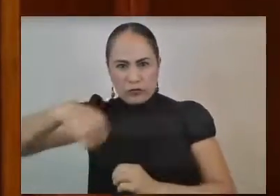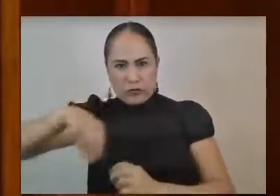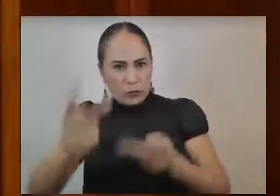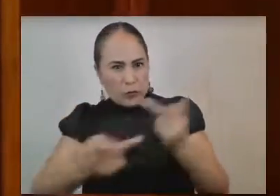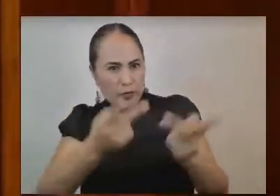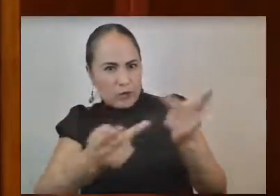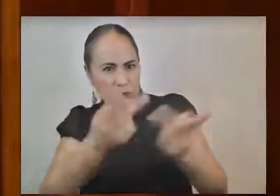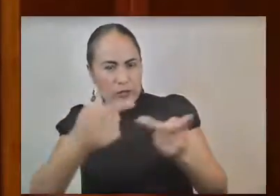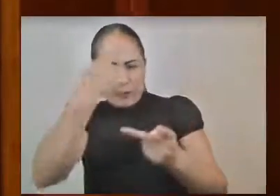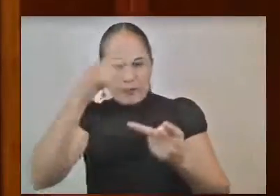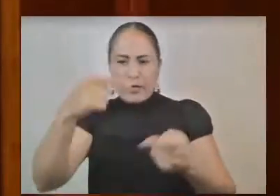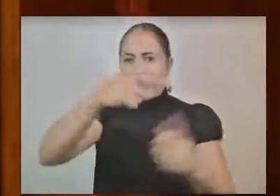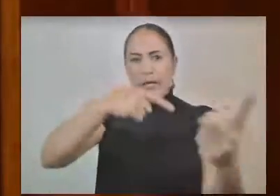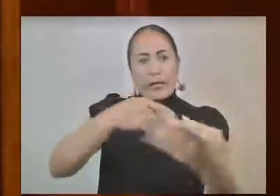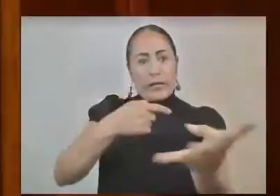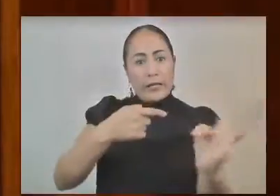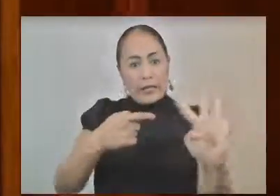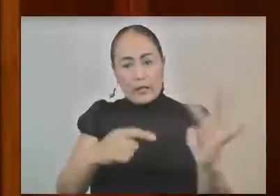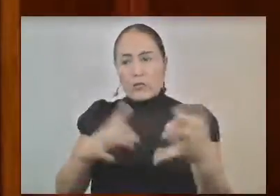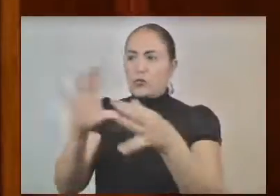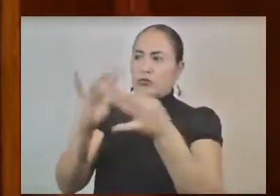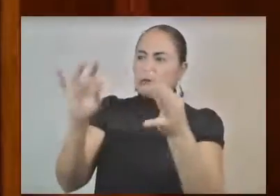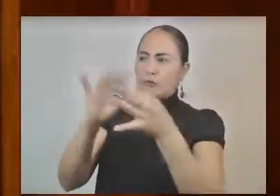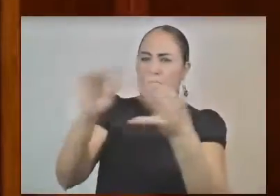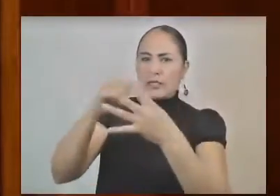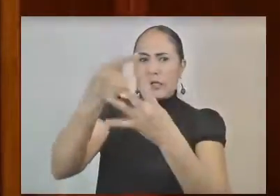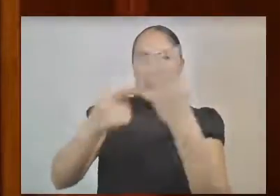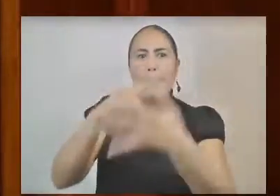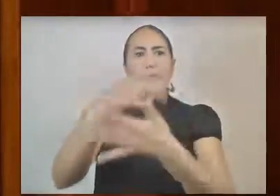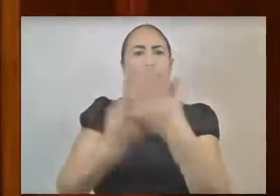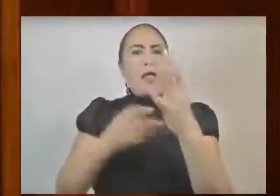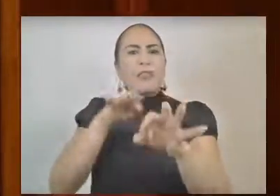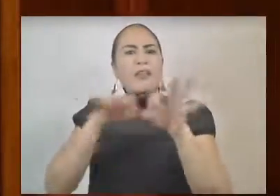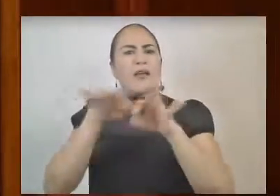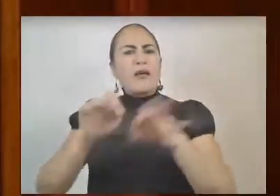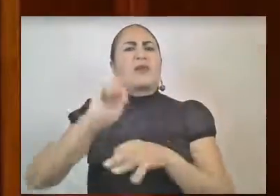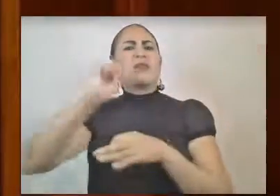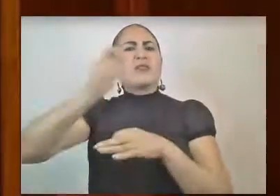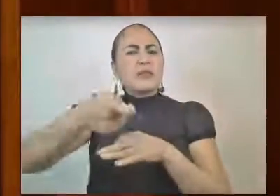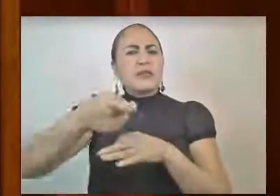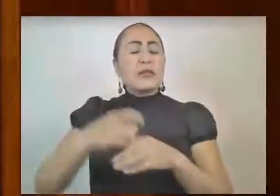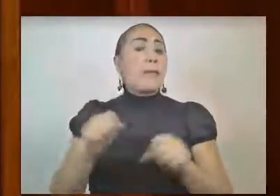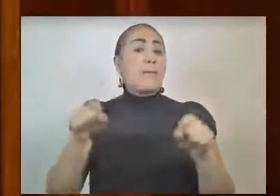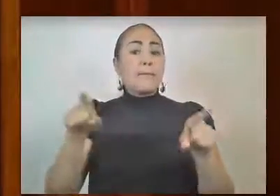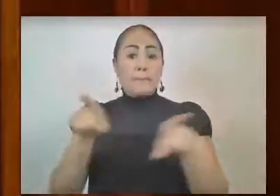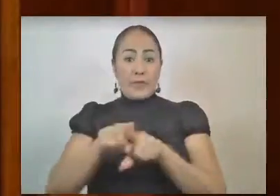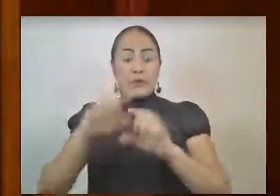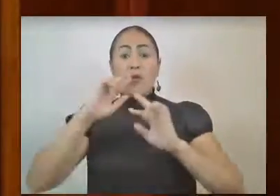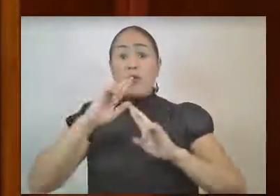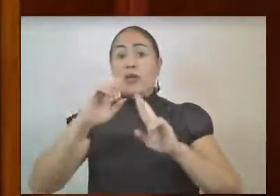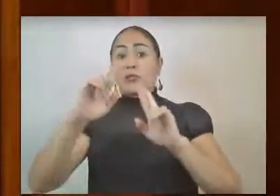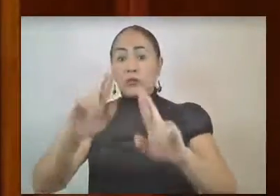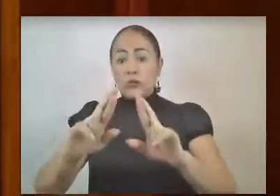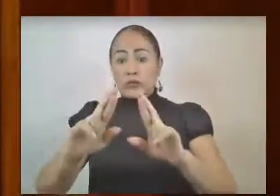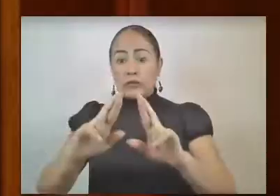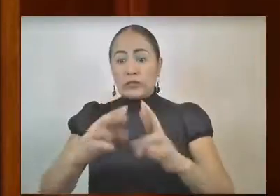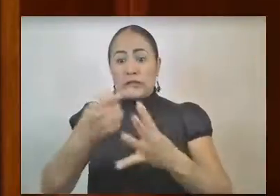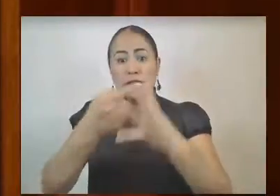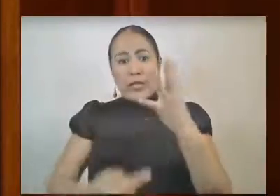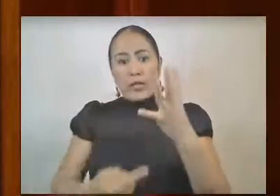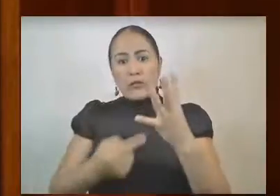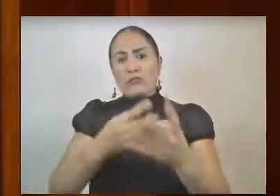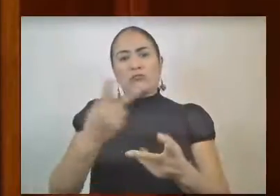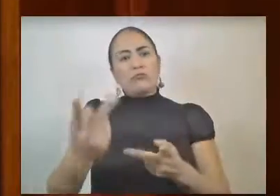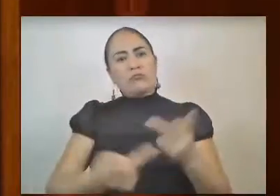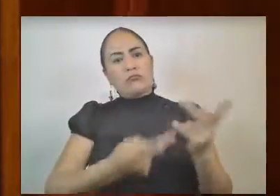exposición de su plan y programa de trabajo y, en su caso, den respuesta a preguntas que se les podrán formular,